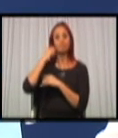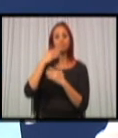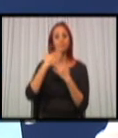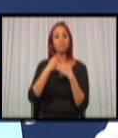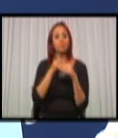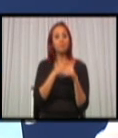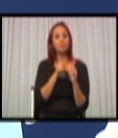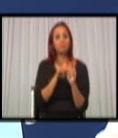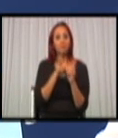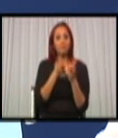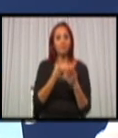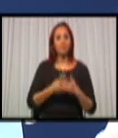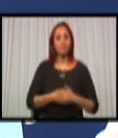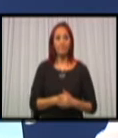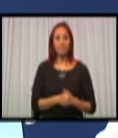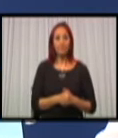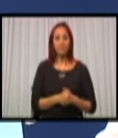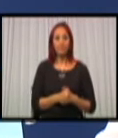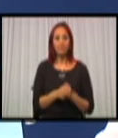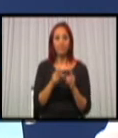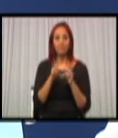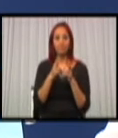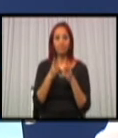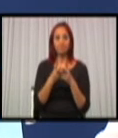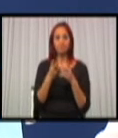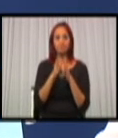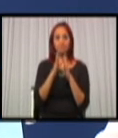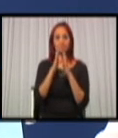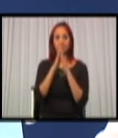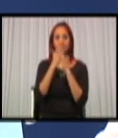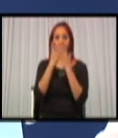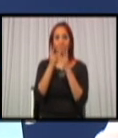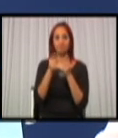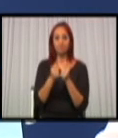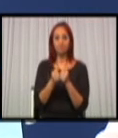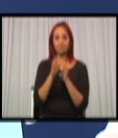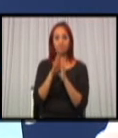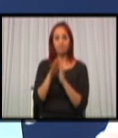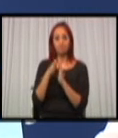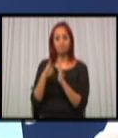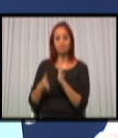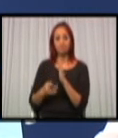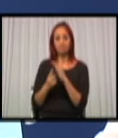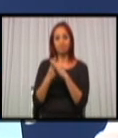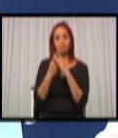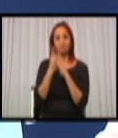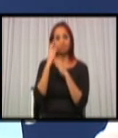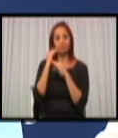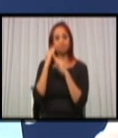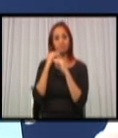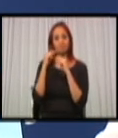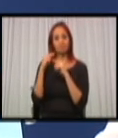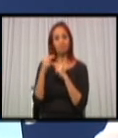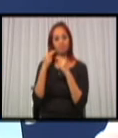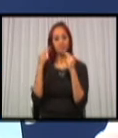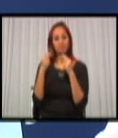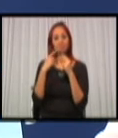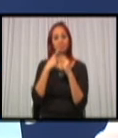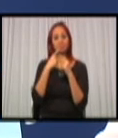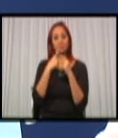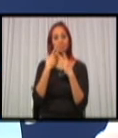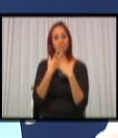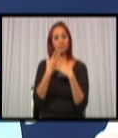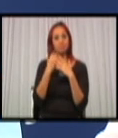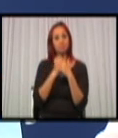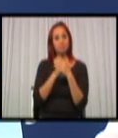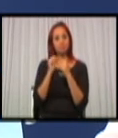con el tema este famoso de los libros contables, la Contraloría sacó un informe en la Nación, donde la Municipalidad de San